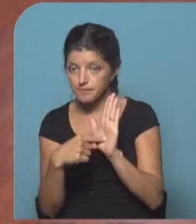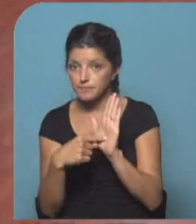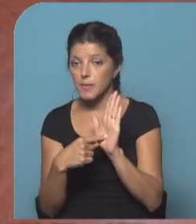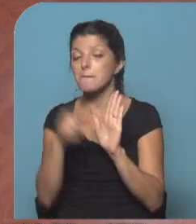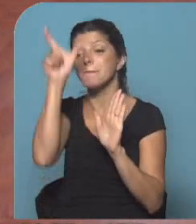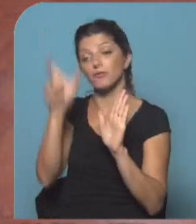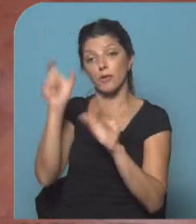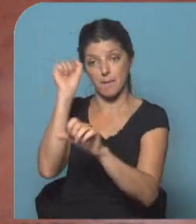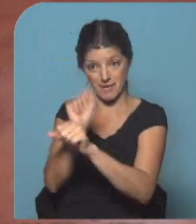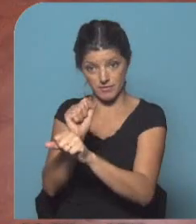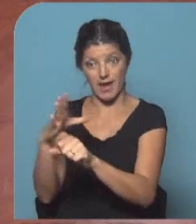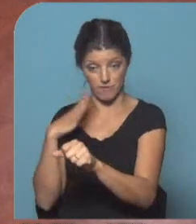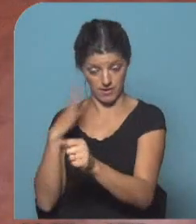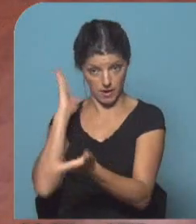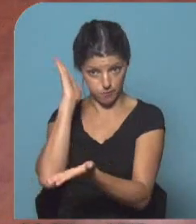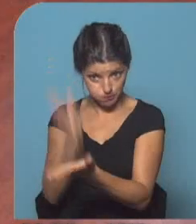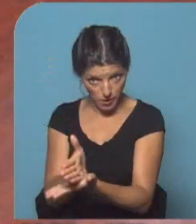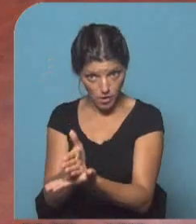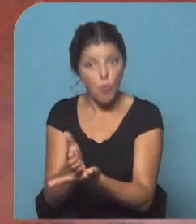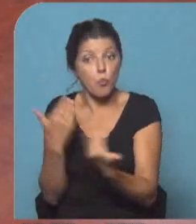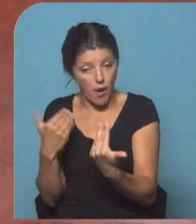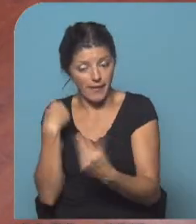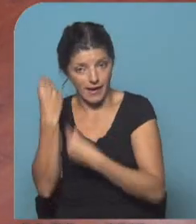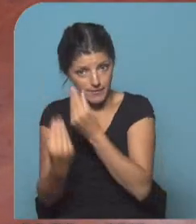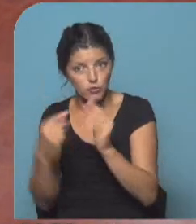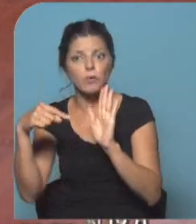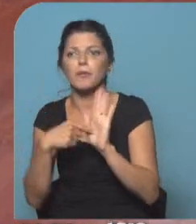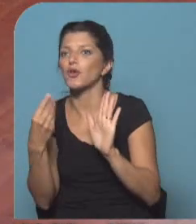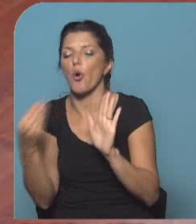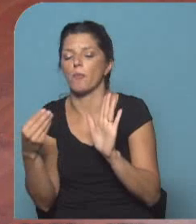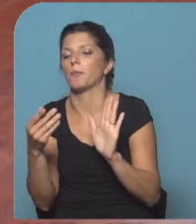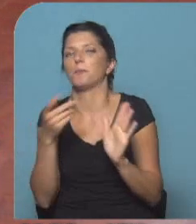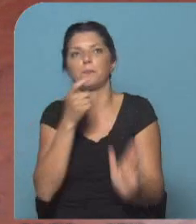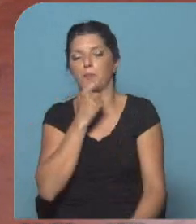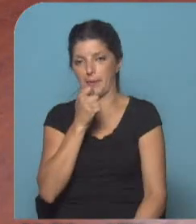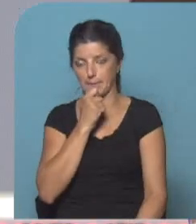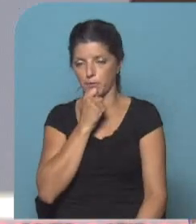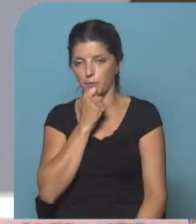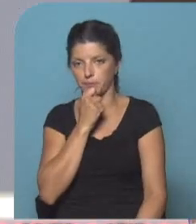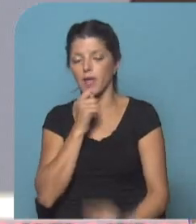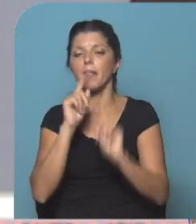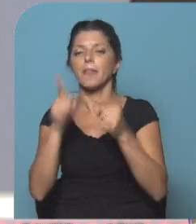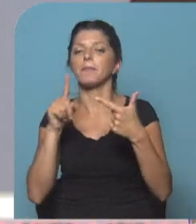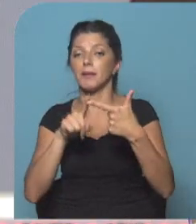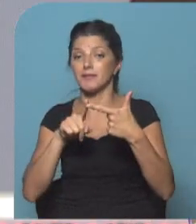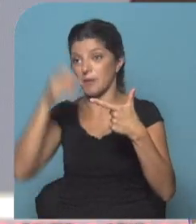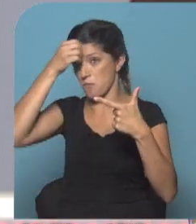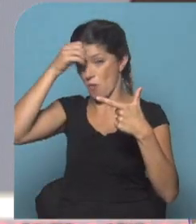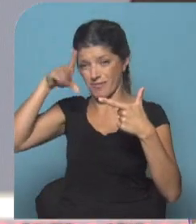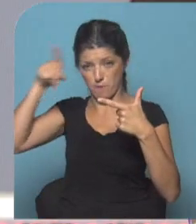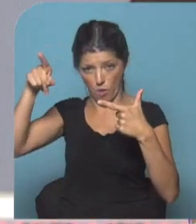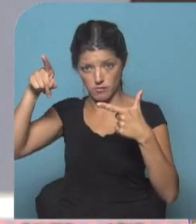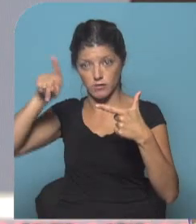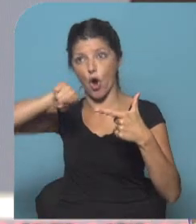detenido sin condena pueda ejercer el cargo, pero ¿cómo quedará? Por ejemplo, la traba también se encuentra en Puigdemont, él está